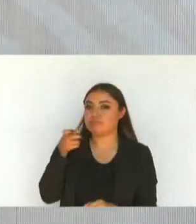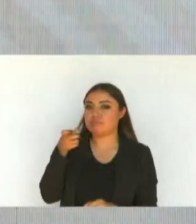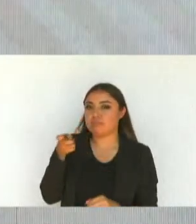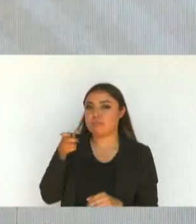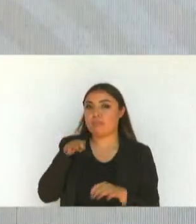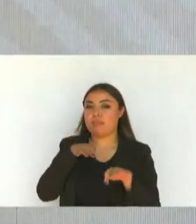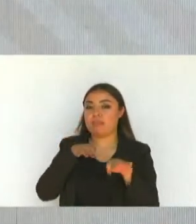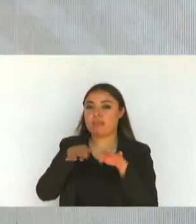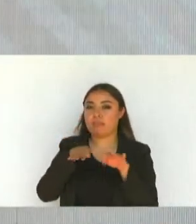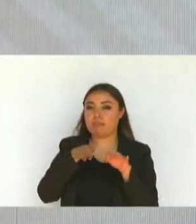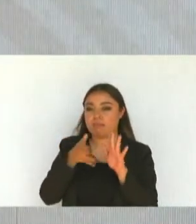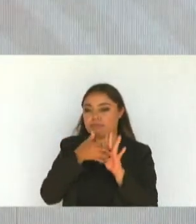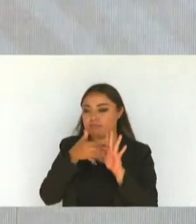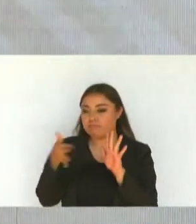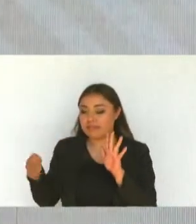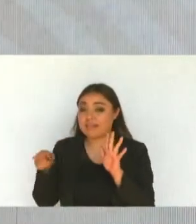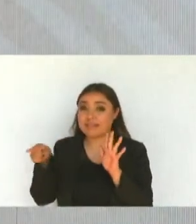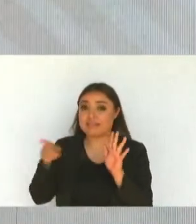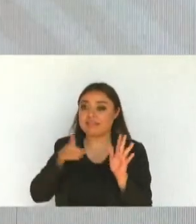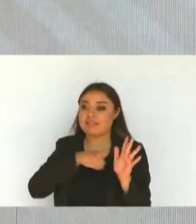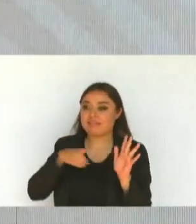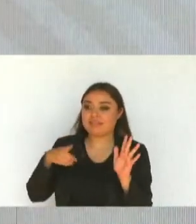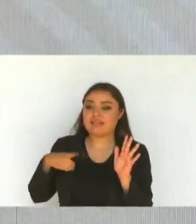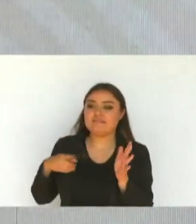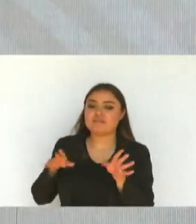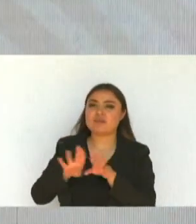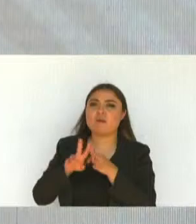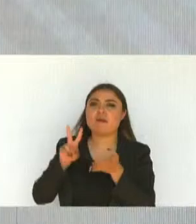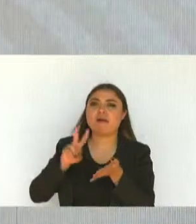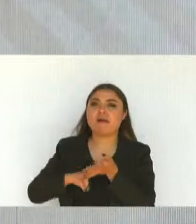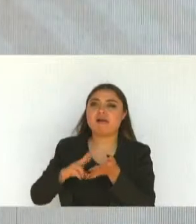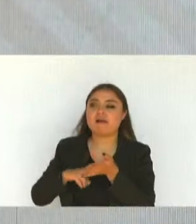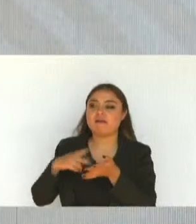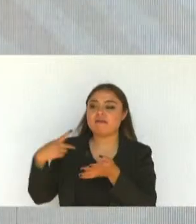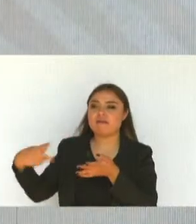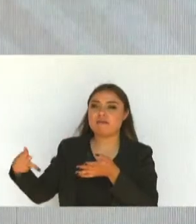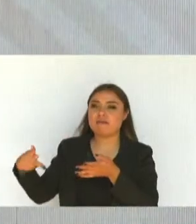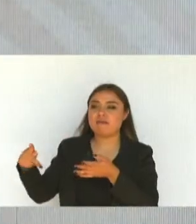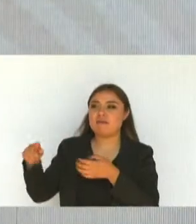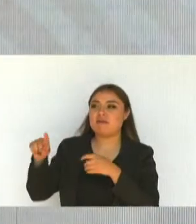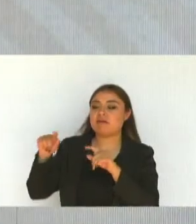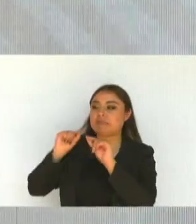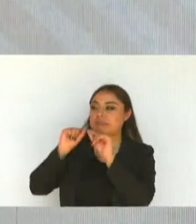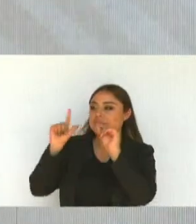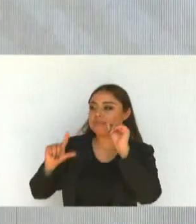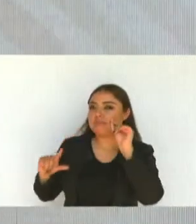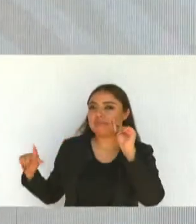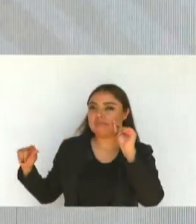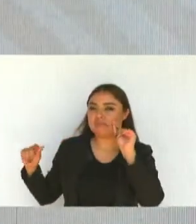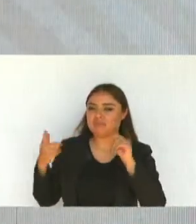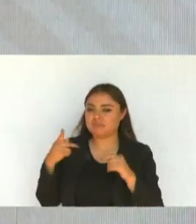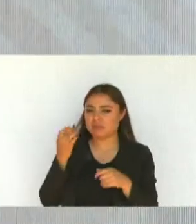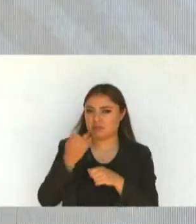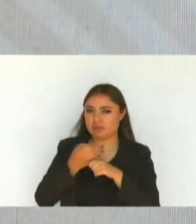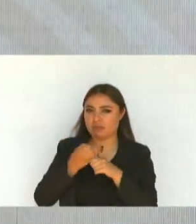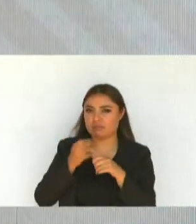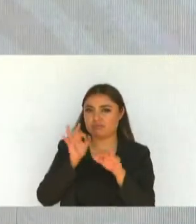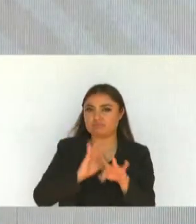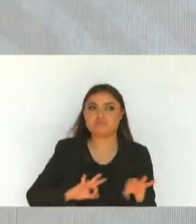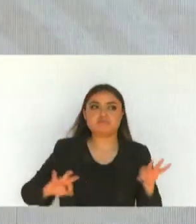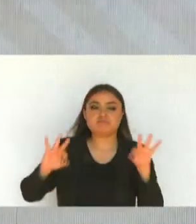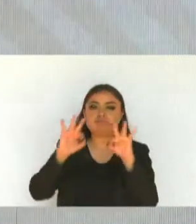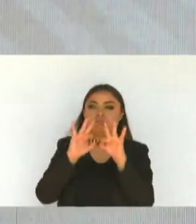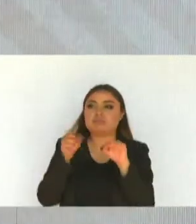para generar valor para la economía nacional. Pero más importante aún es que esta industria fungió como